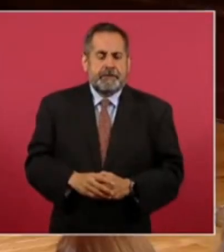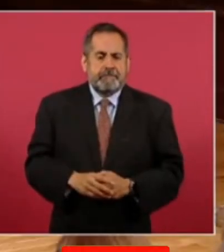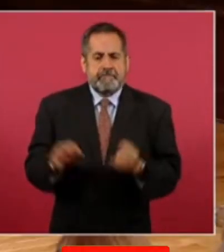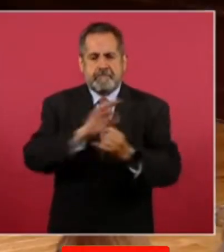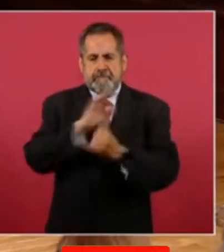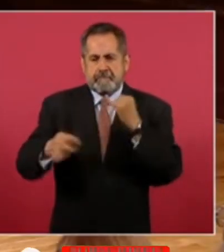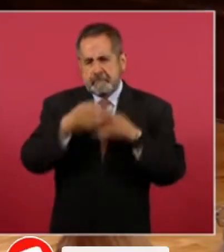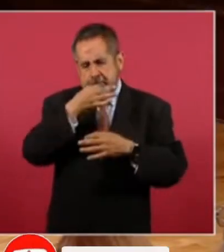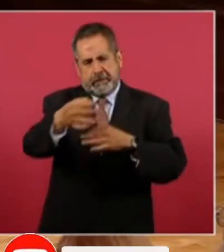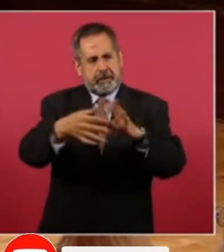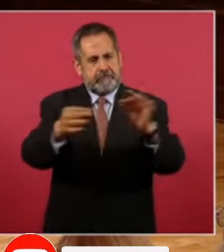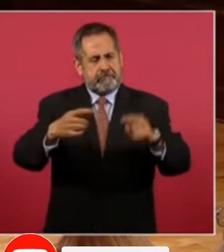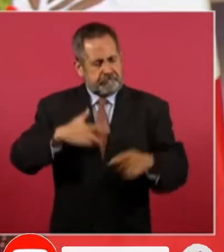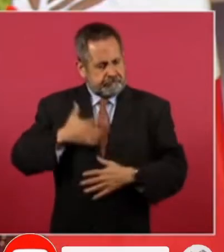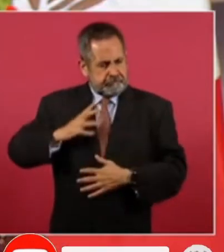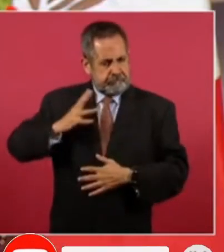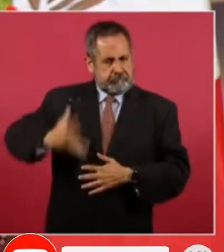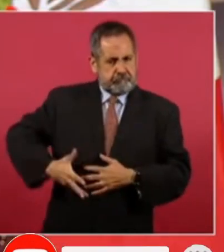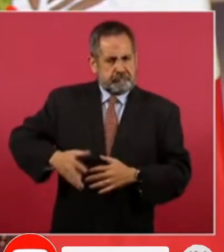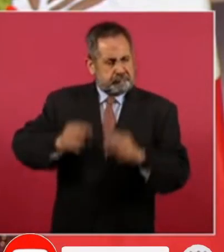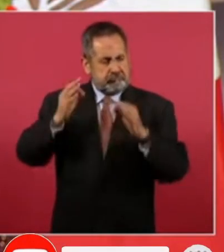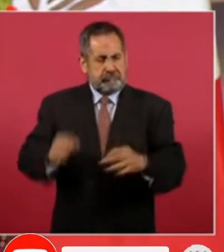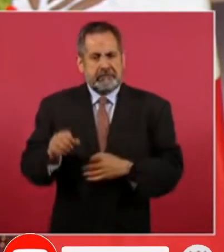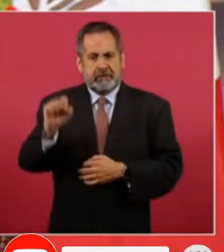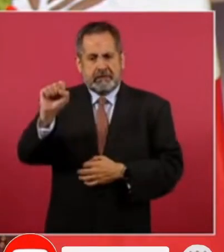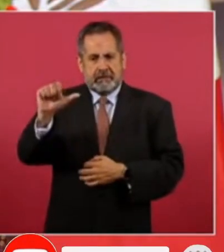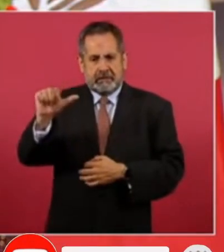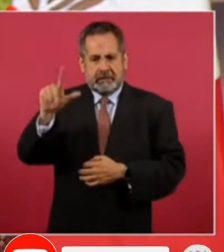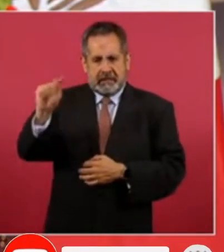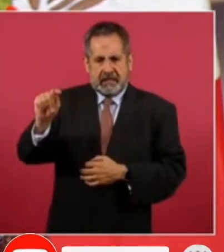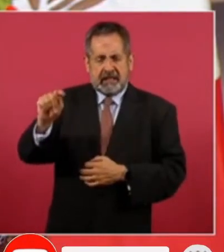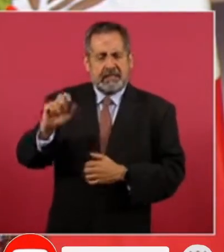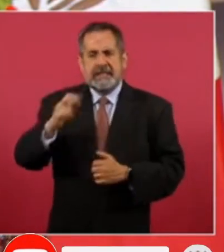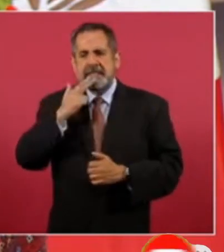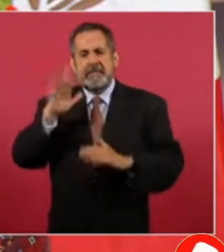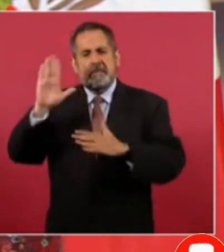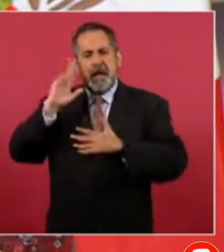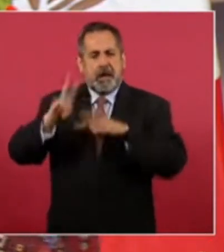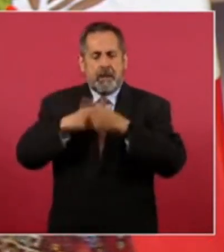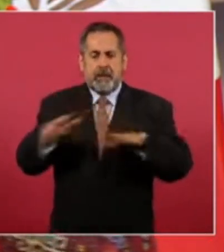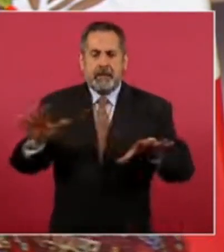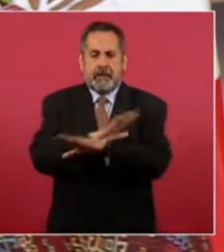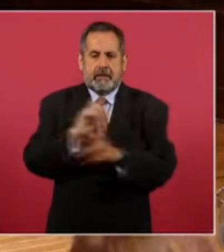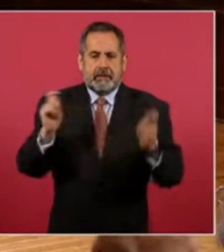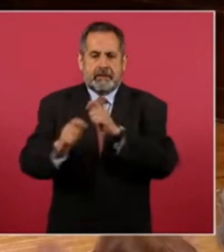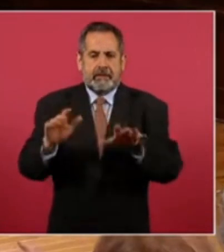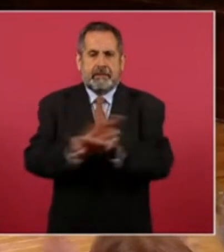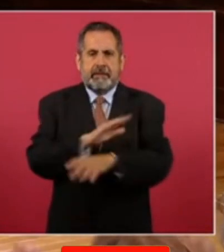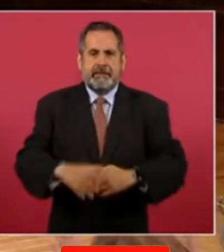Finalizo y con orgullo puedo afirmar que en el SAT contribuimos para transformar. Muchas gracias.